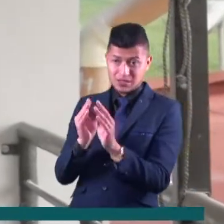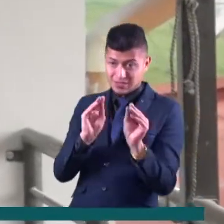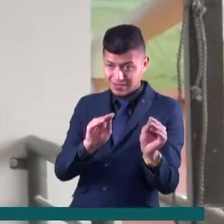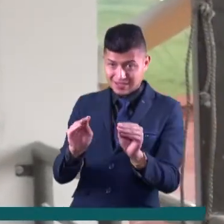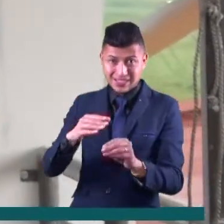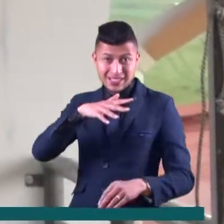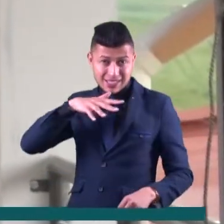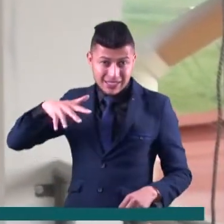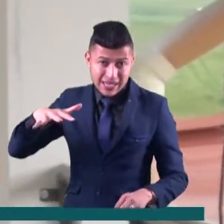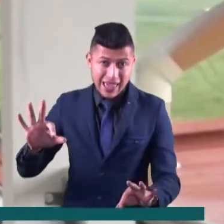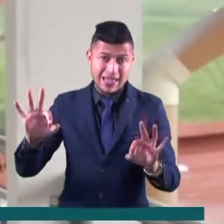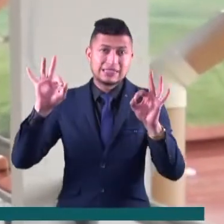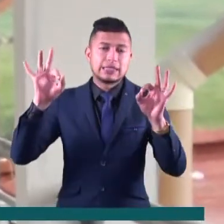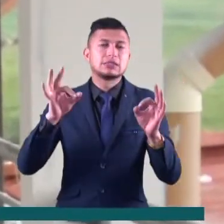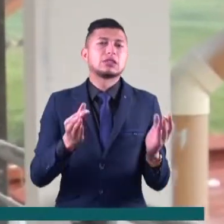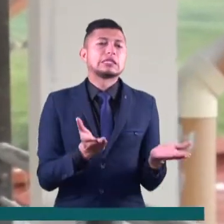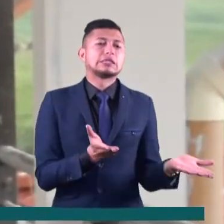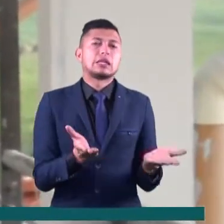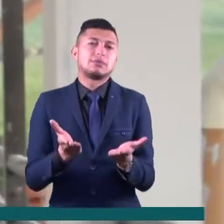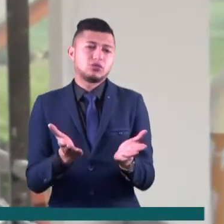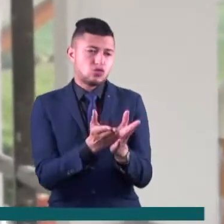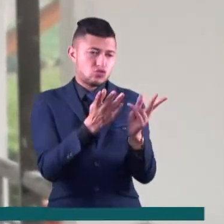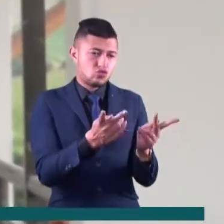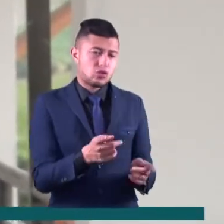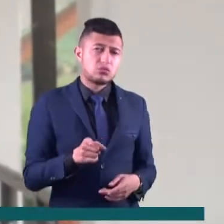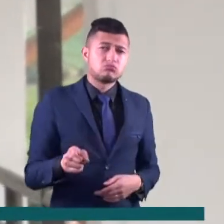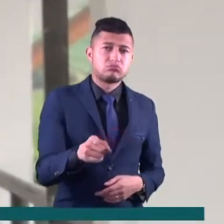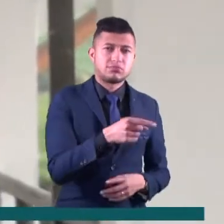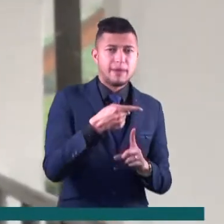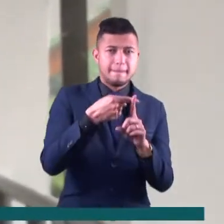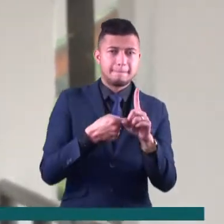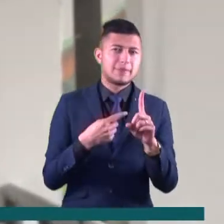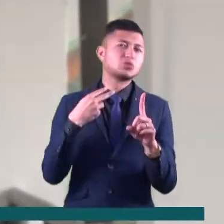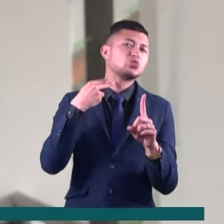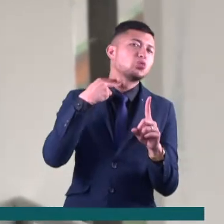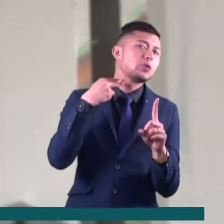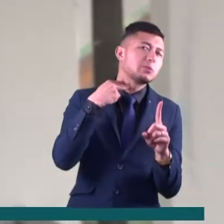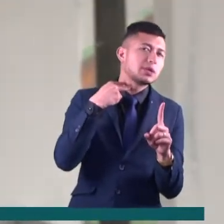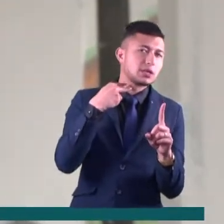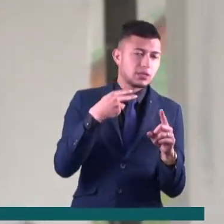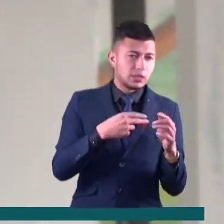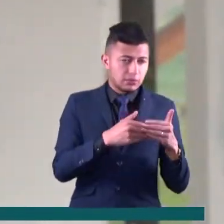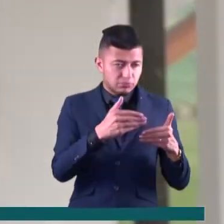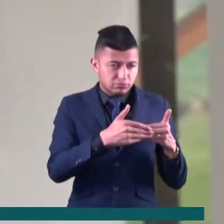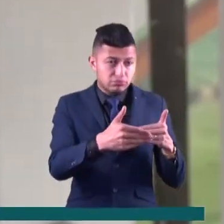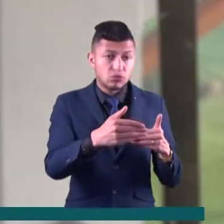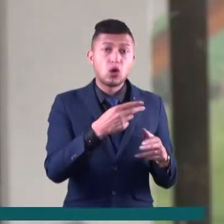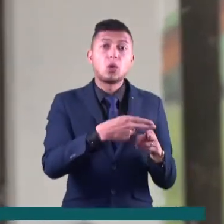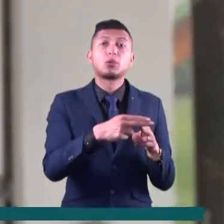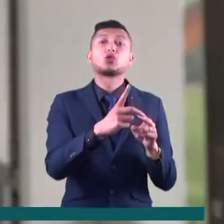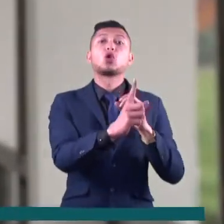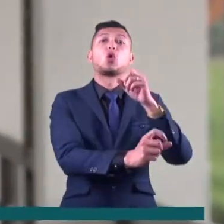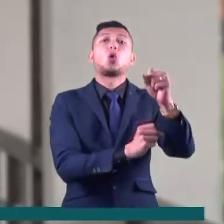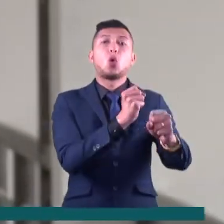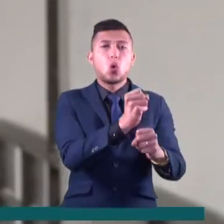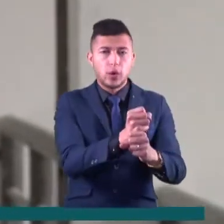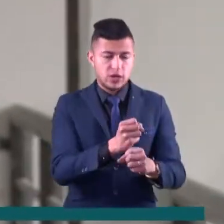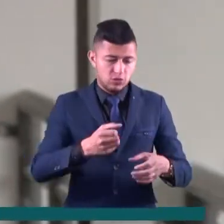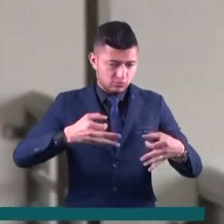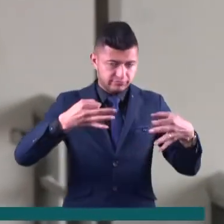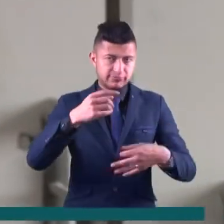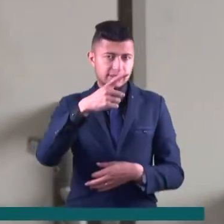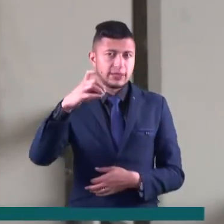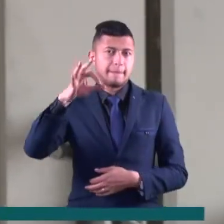de excelencia rural prestará algunos de sus servicios a los estudiantes durante el mes de noviembre Y a partir del próximo año